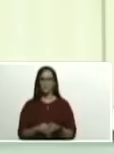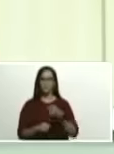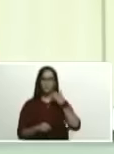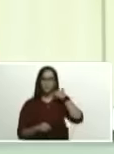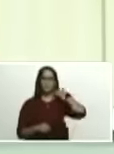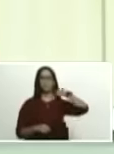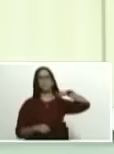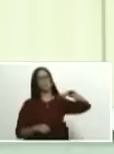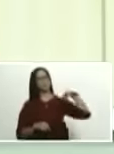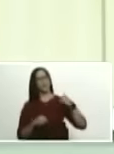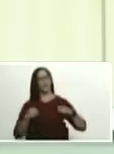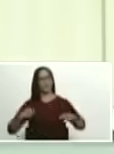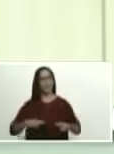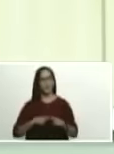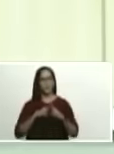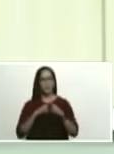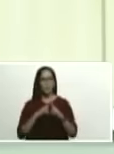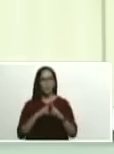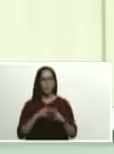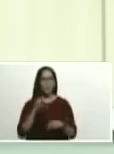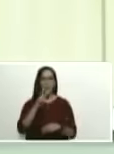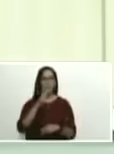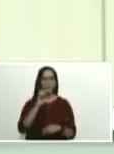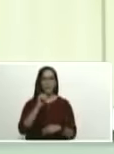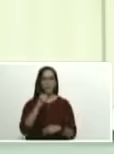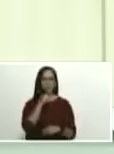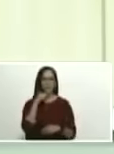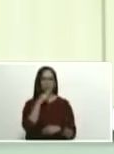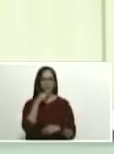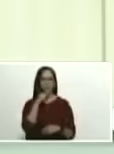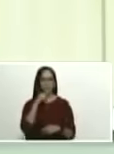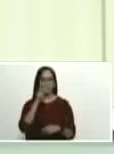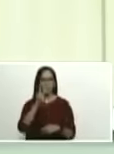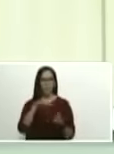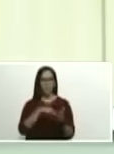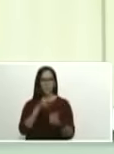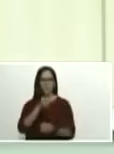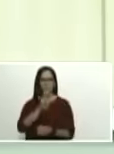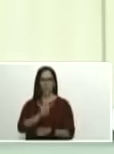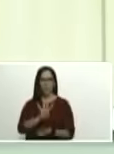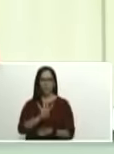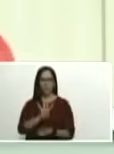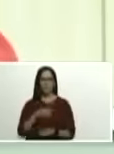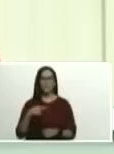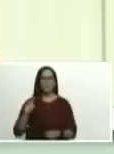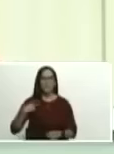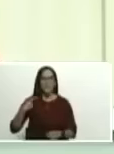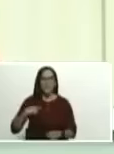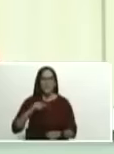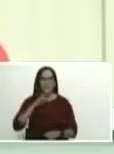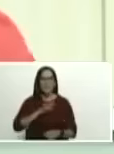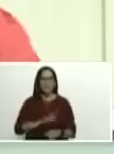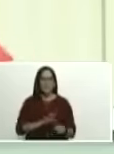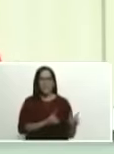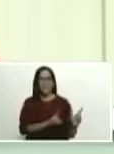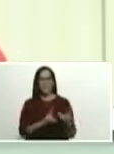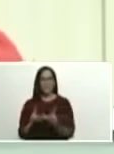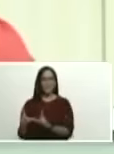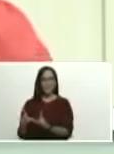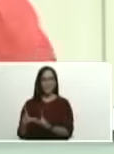nos encontremos el 20 de octubre 2024, tienen que estar instalados